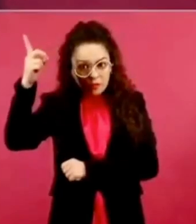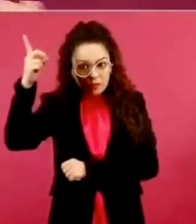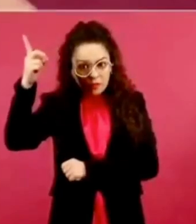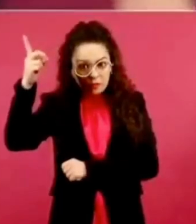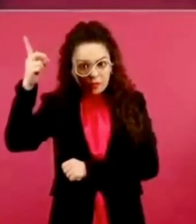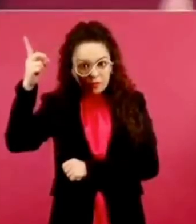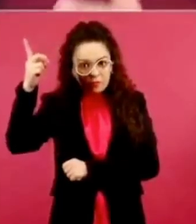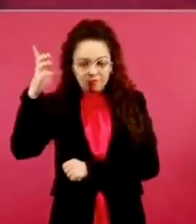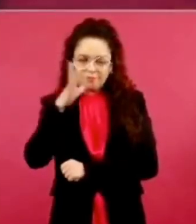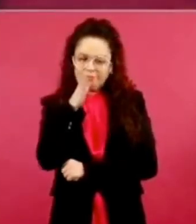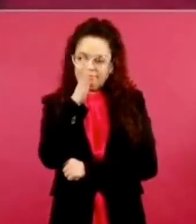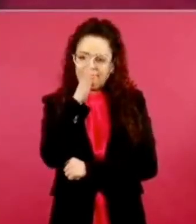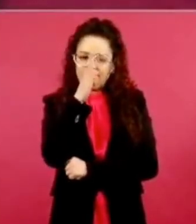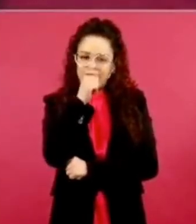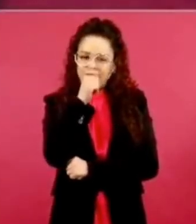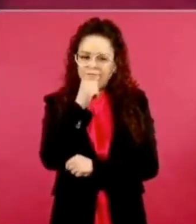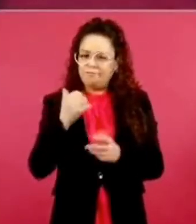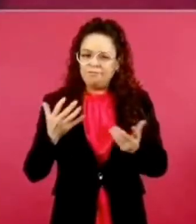Pero